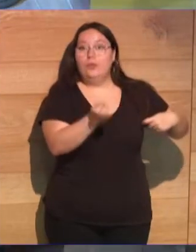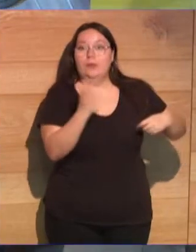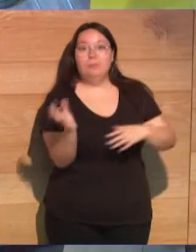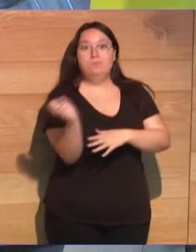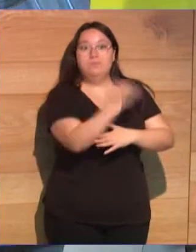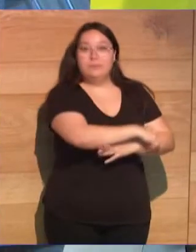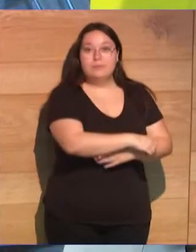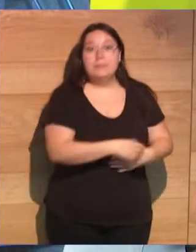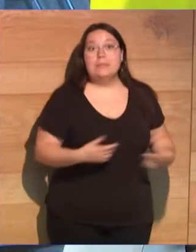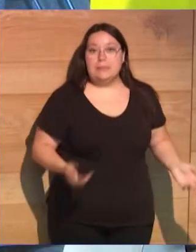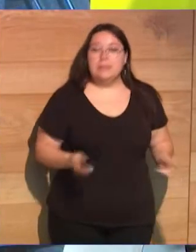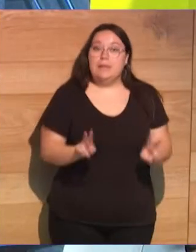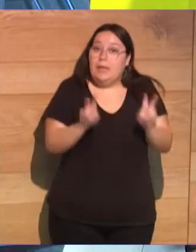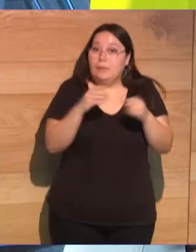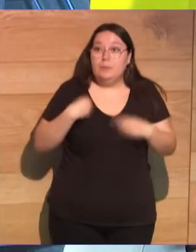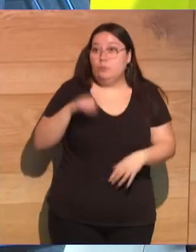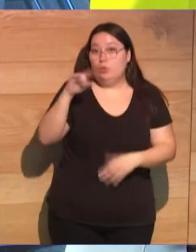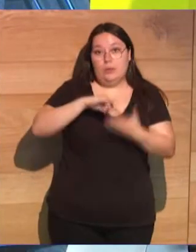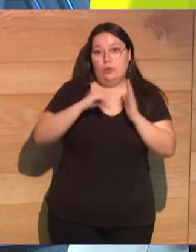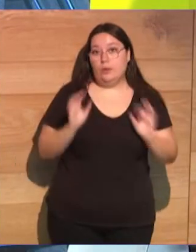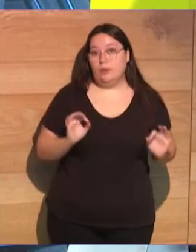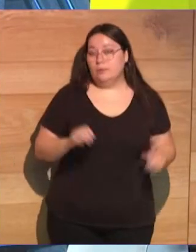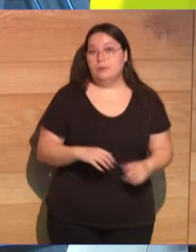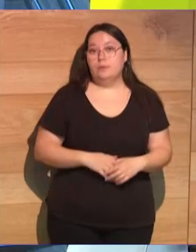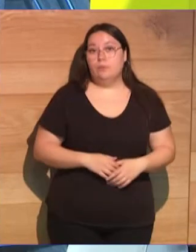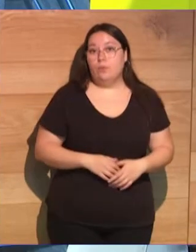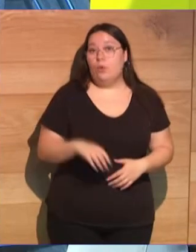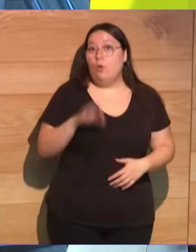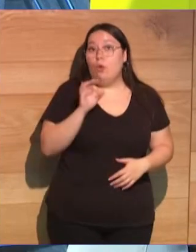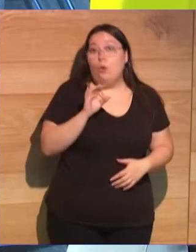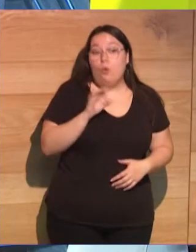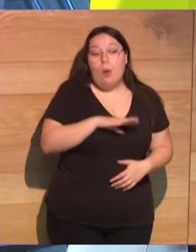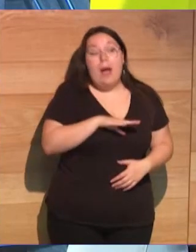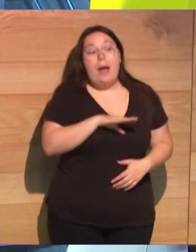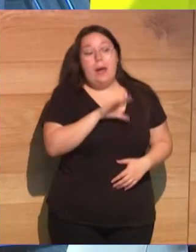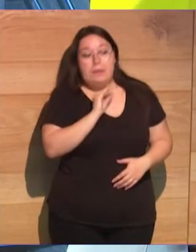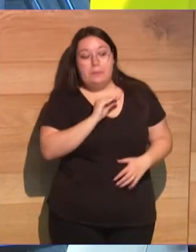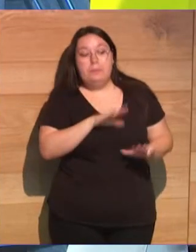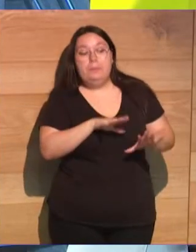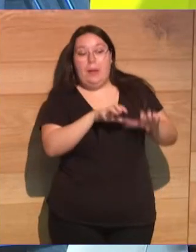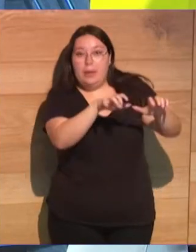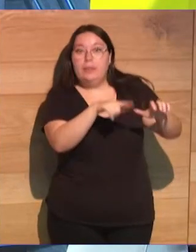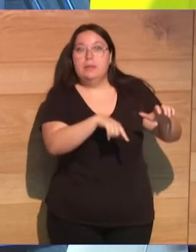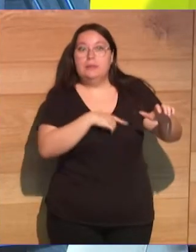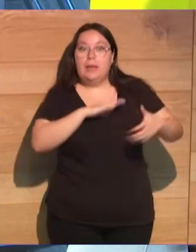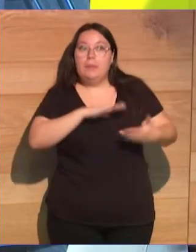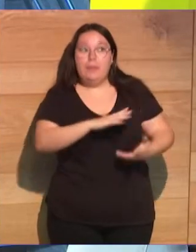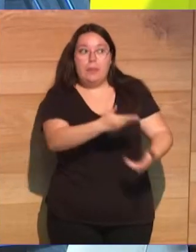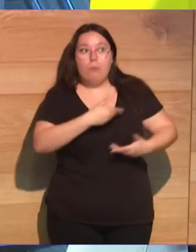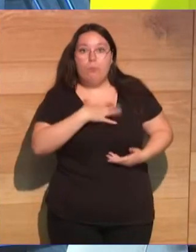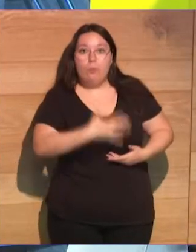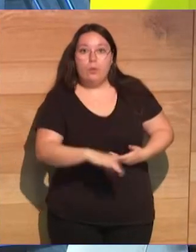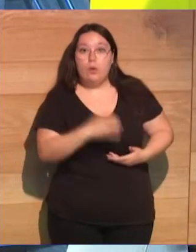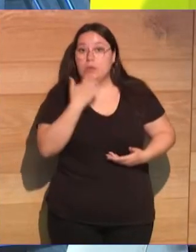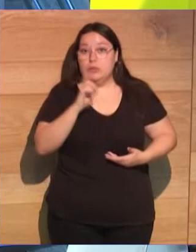es un poco el tema con la tecnología, que o aprendes y entiendes muy bien para qué sirve y todas las capacidades que te da, o